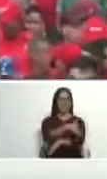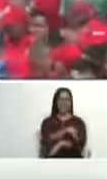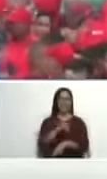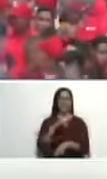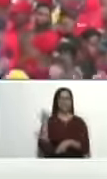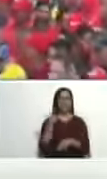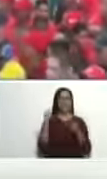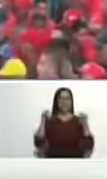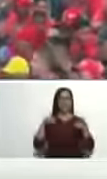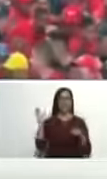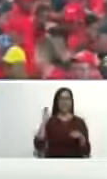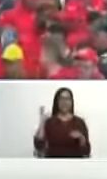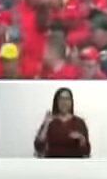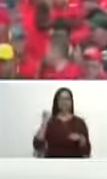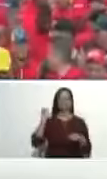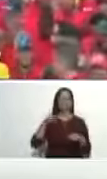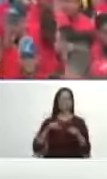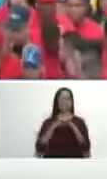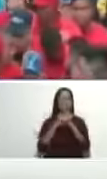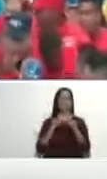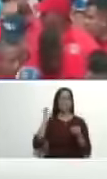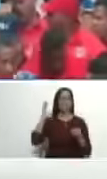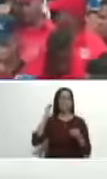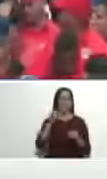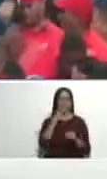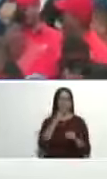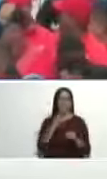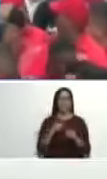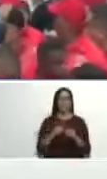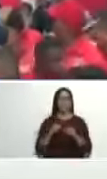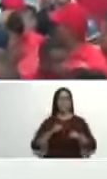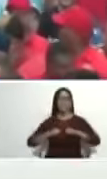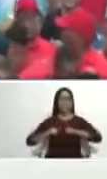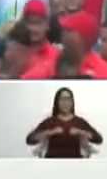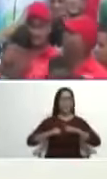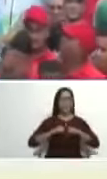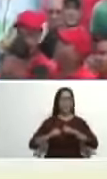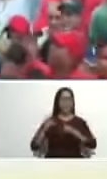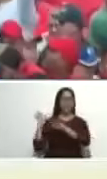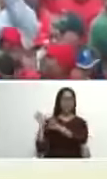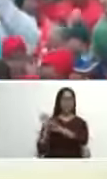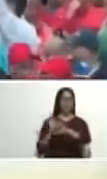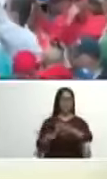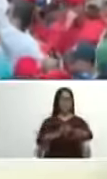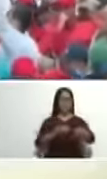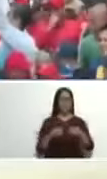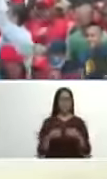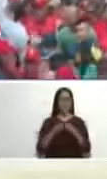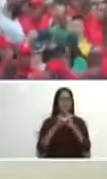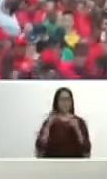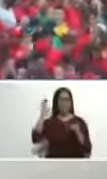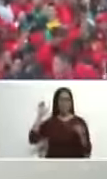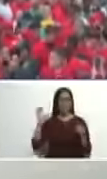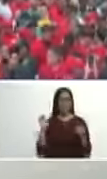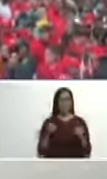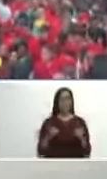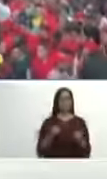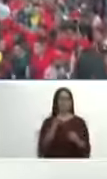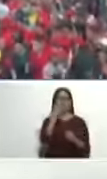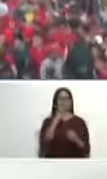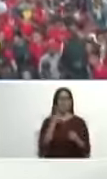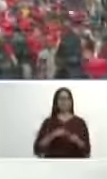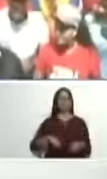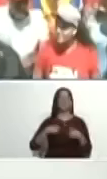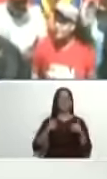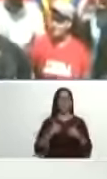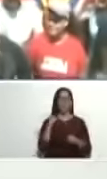en Caracas, también en todo el país vimos movilizaciones también multitudinarias, y esto lo que nos compromete es más